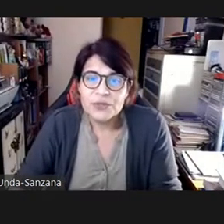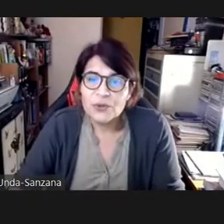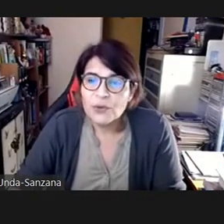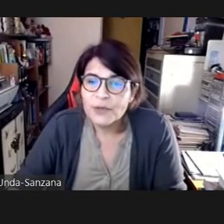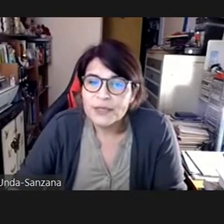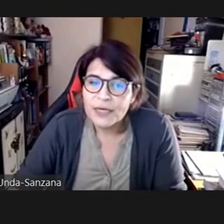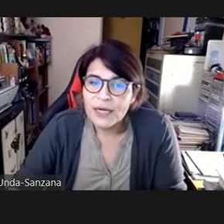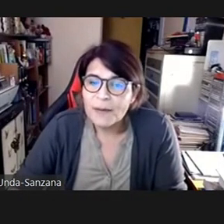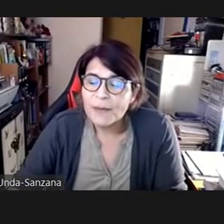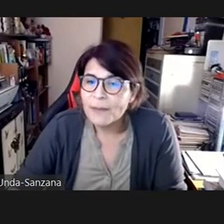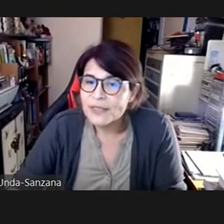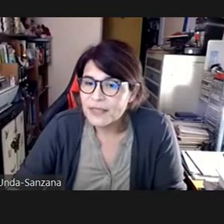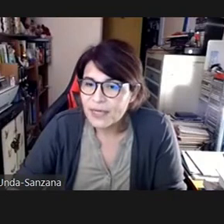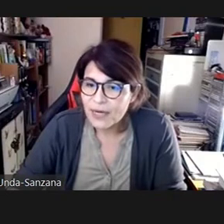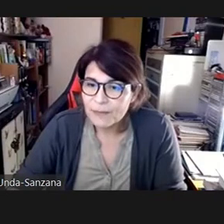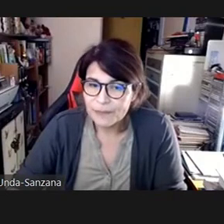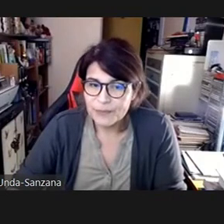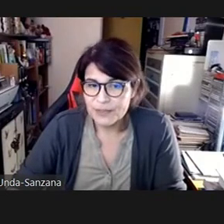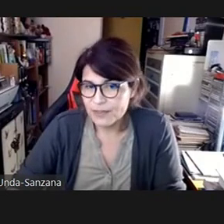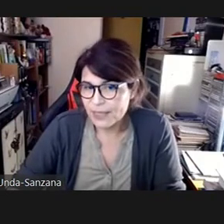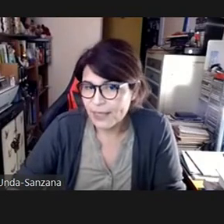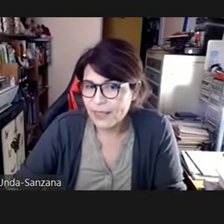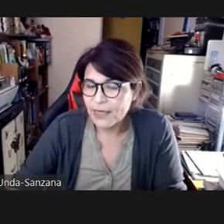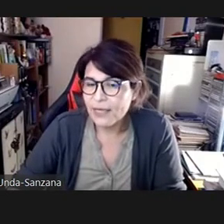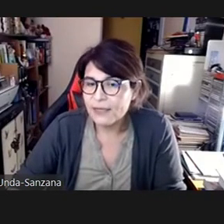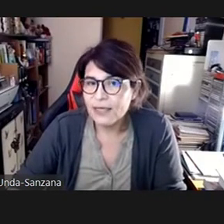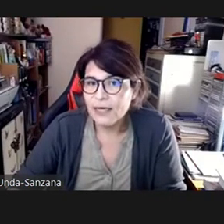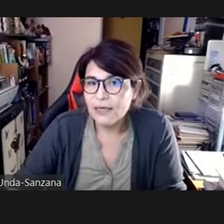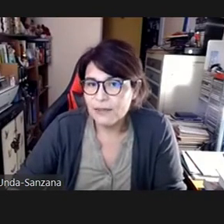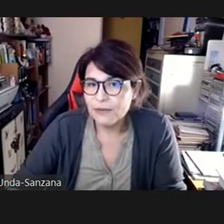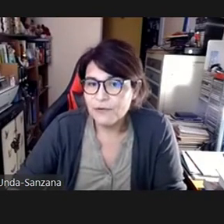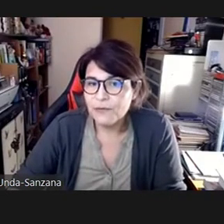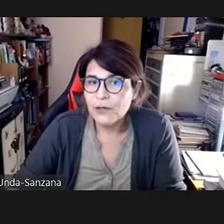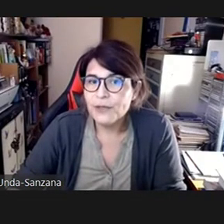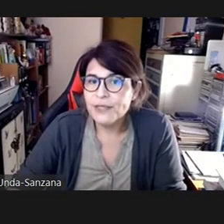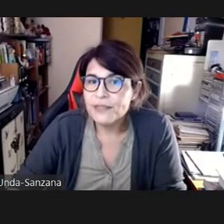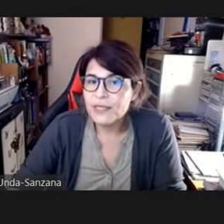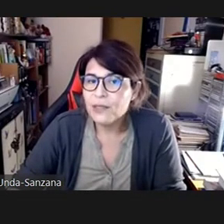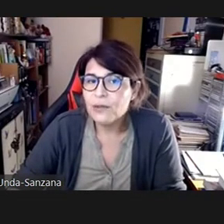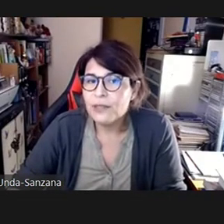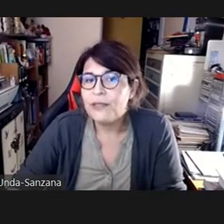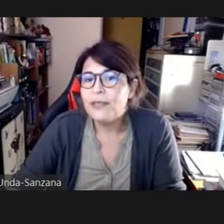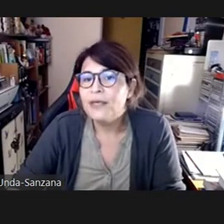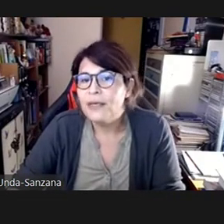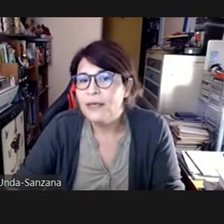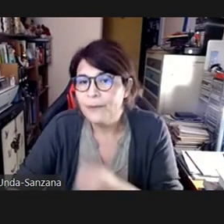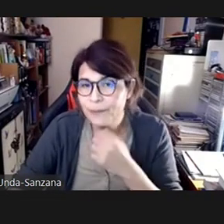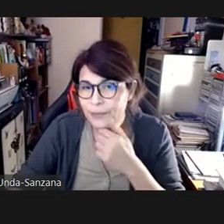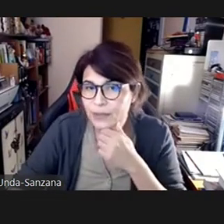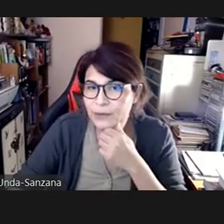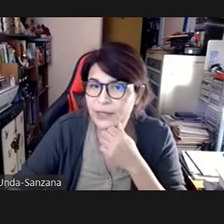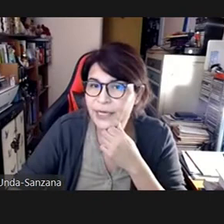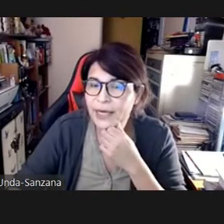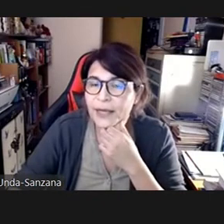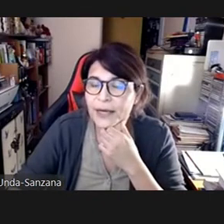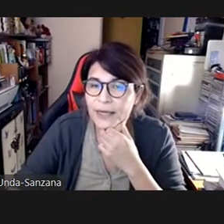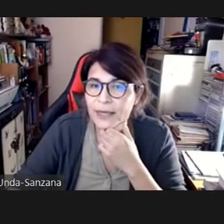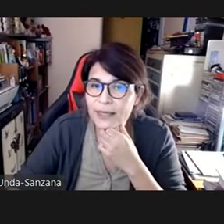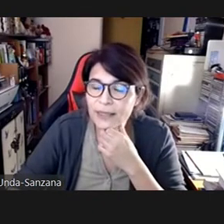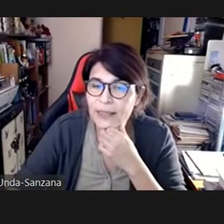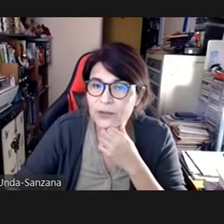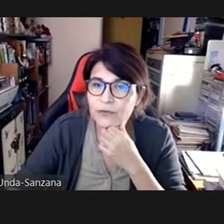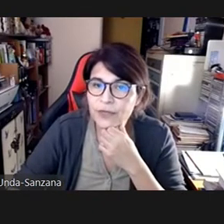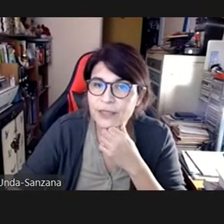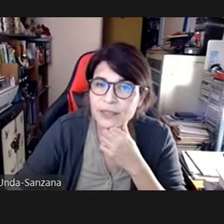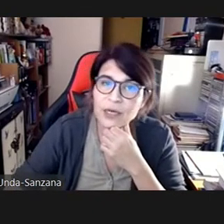Llega entonces el año 1890 a Pampa Central, se quedan hasta febrero 25, desde